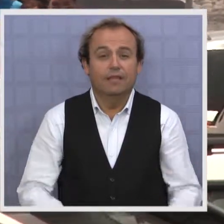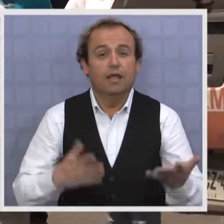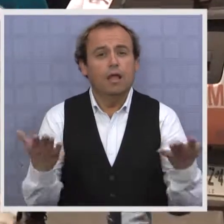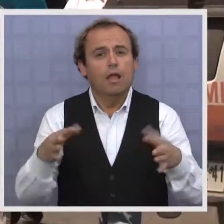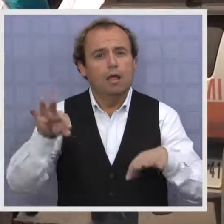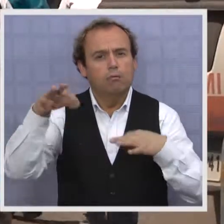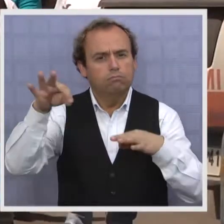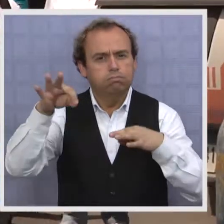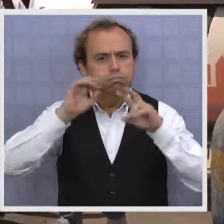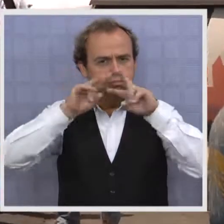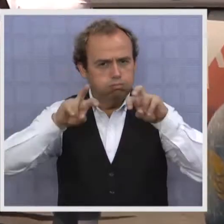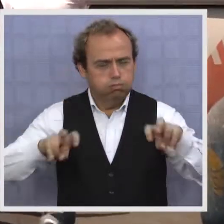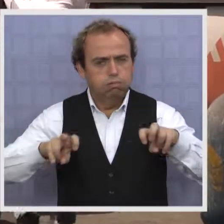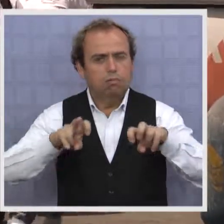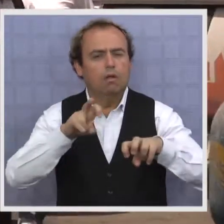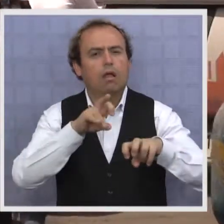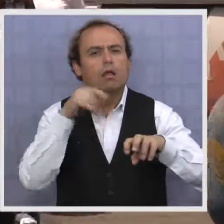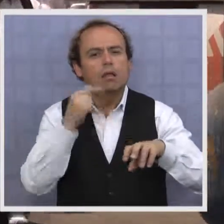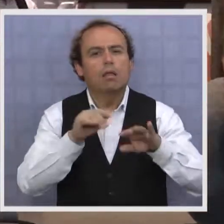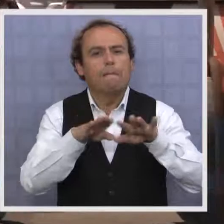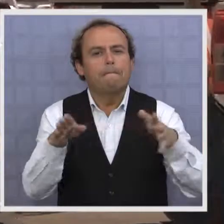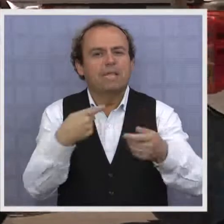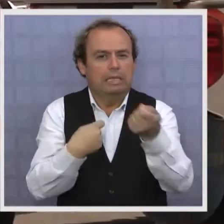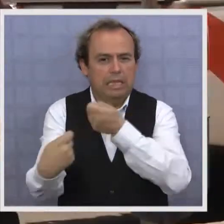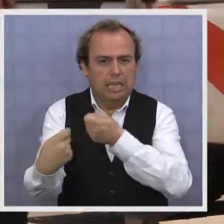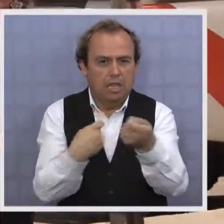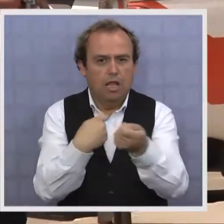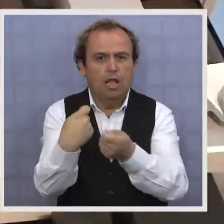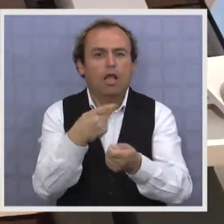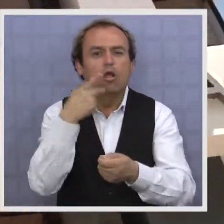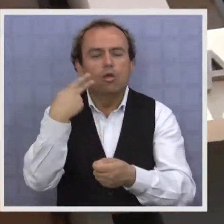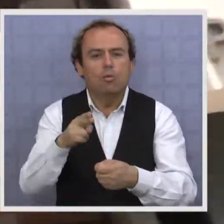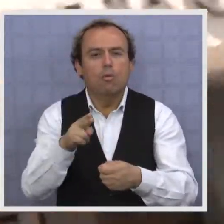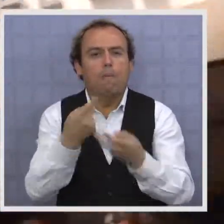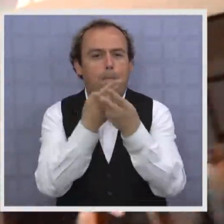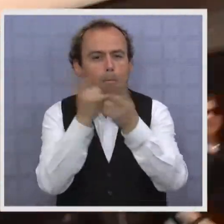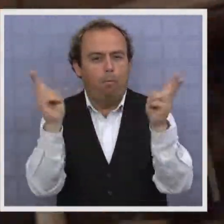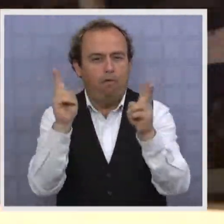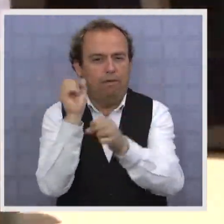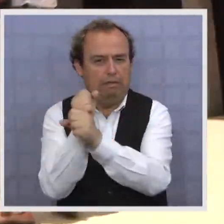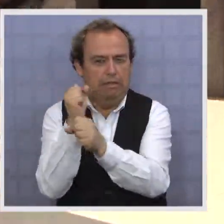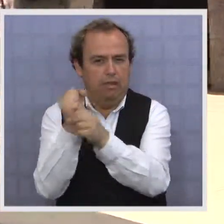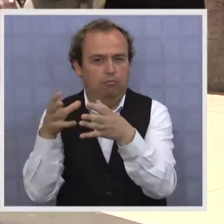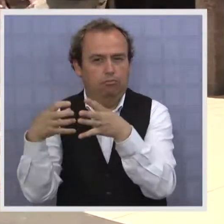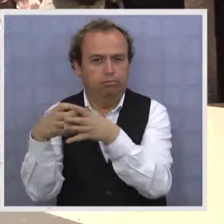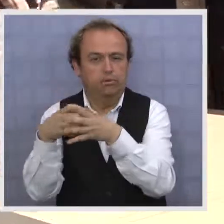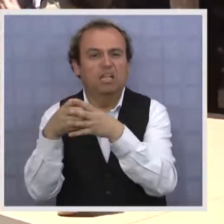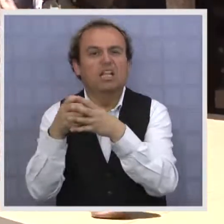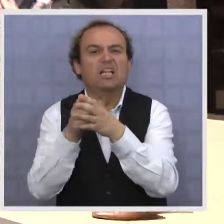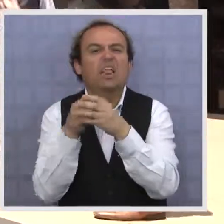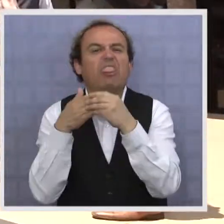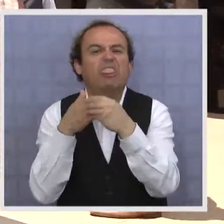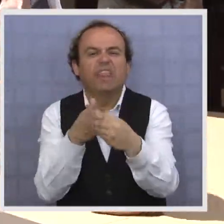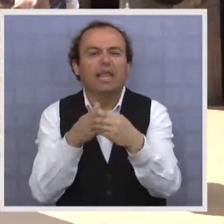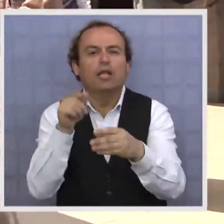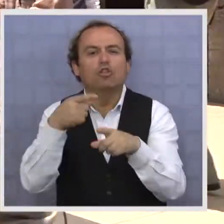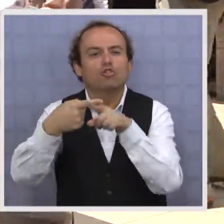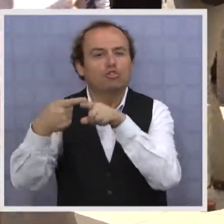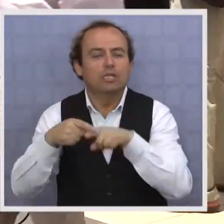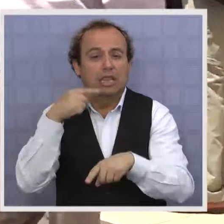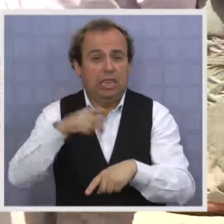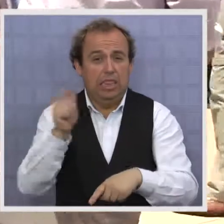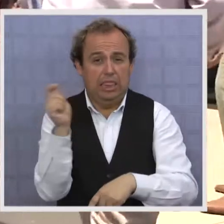un documento elaborado por la denominada Mesa de Negociación Colectiva del Sector Público, entregaron los dirigentes sociales de